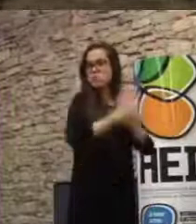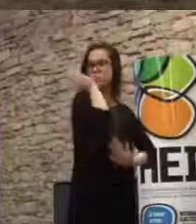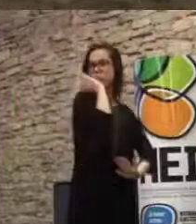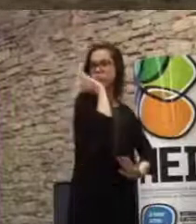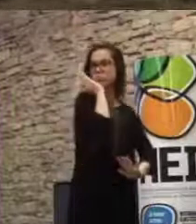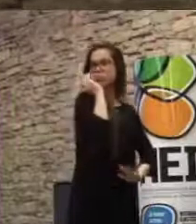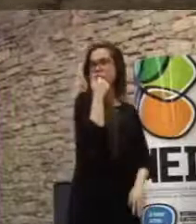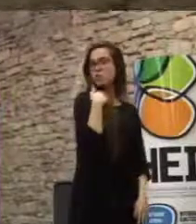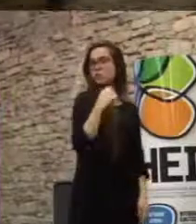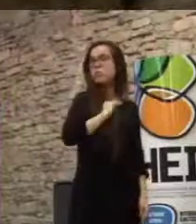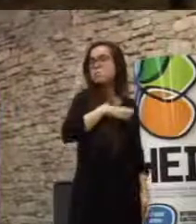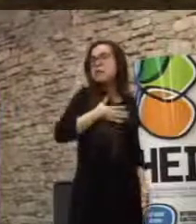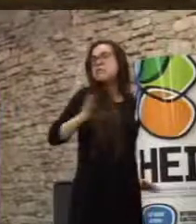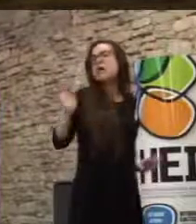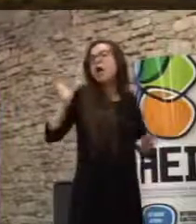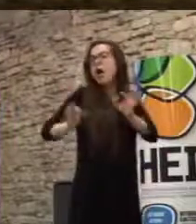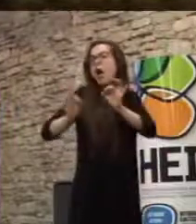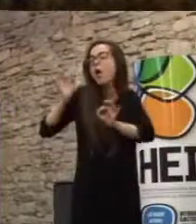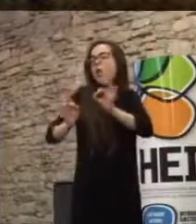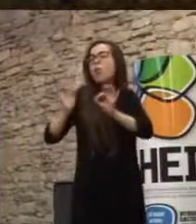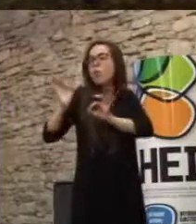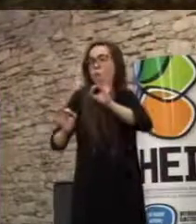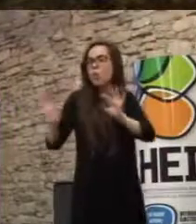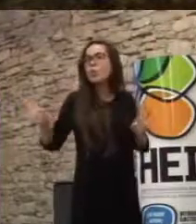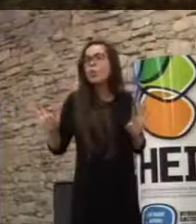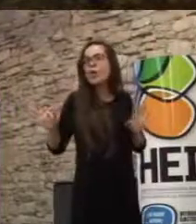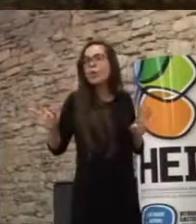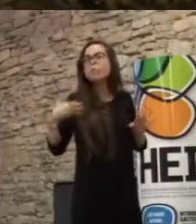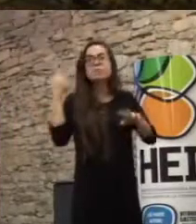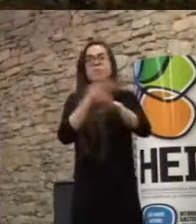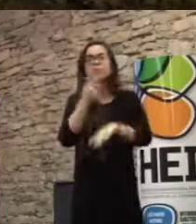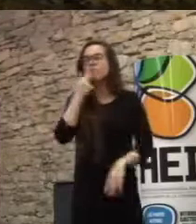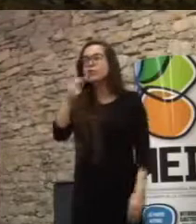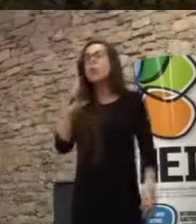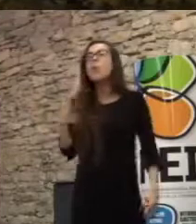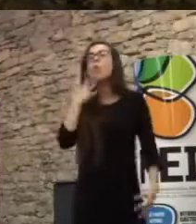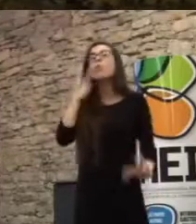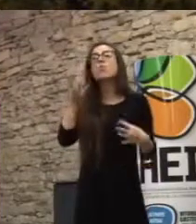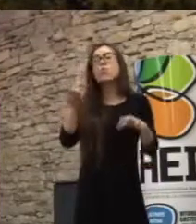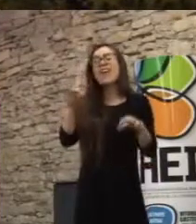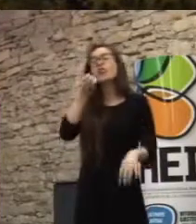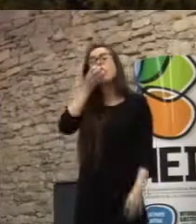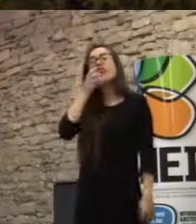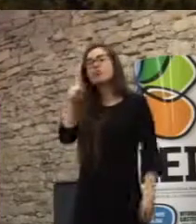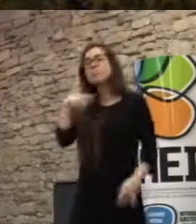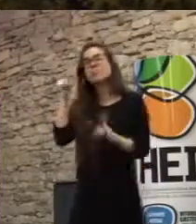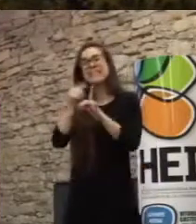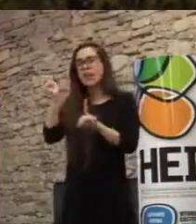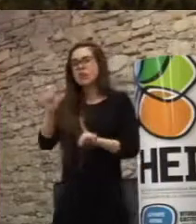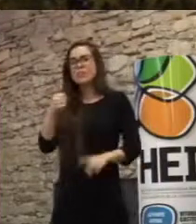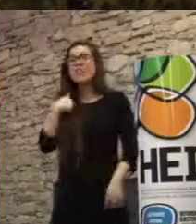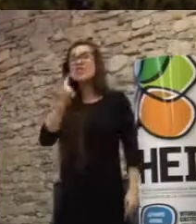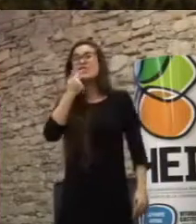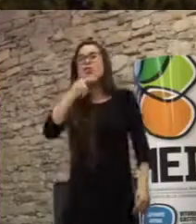yo mañana en un juicio juraría sobre la biblia que dije cuidado con la rosa nos pinchase pero yo no dicho rosa he dicho flor